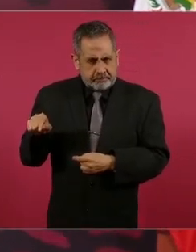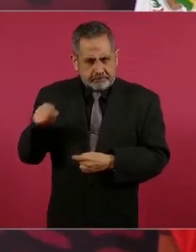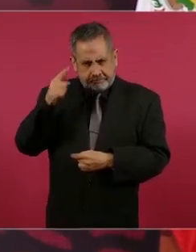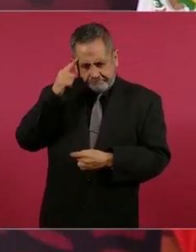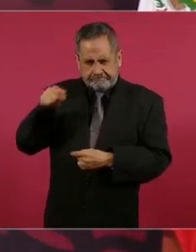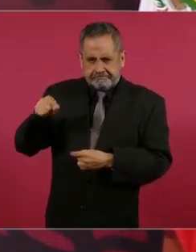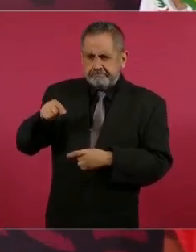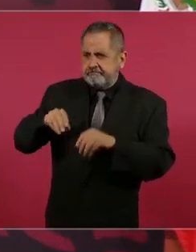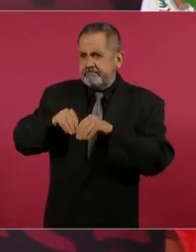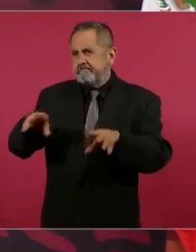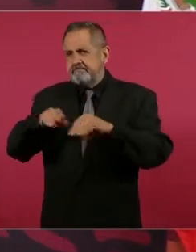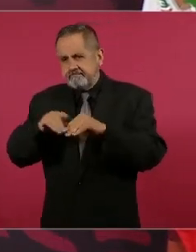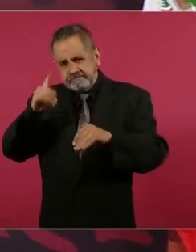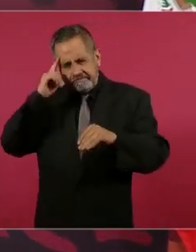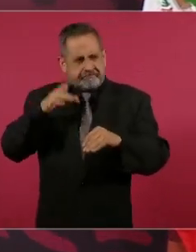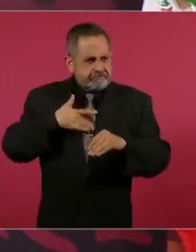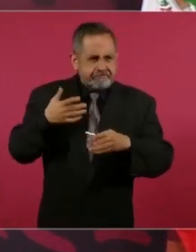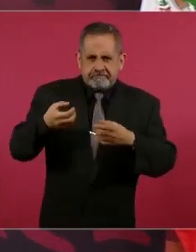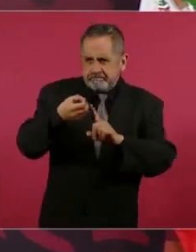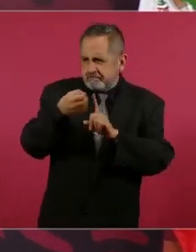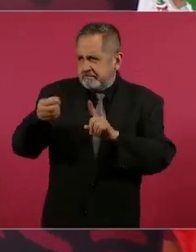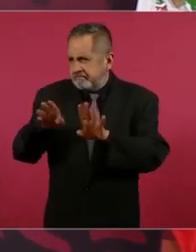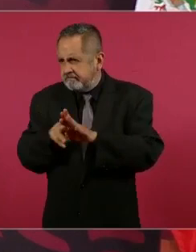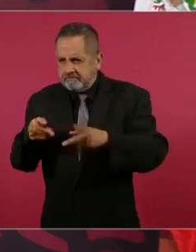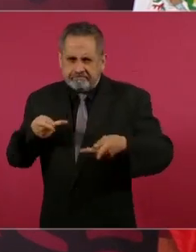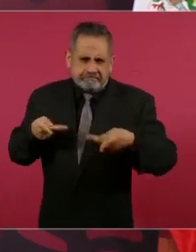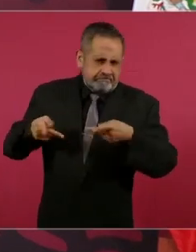hacer conciencia, organizar al pueblo.